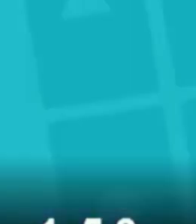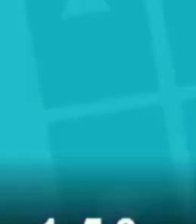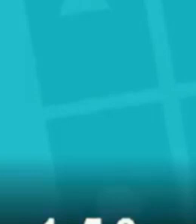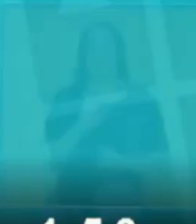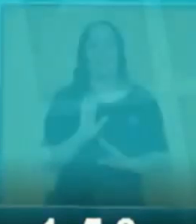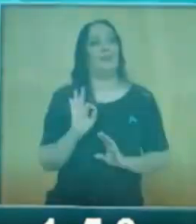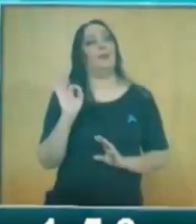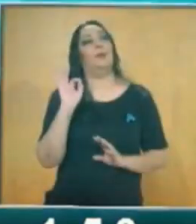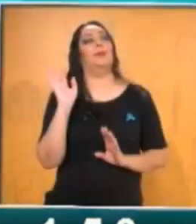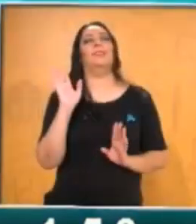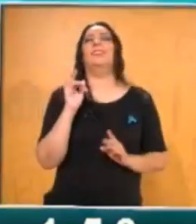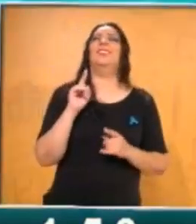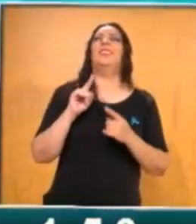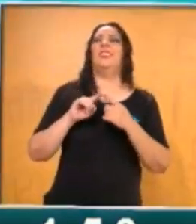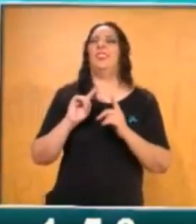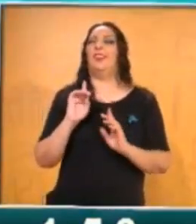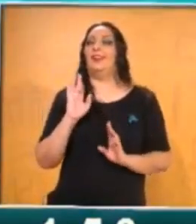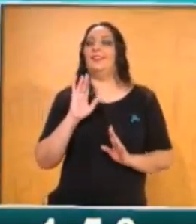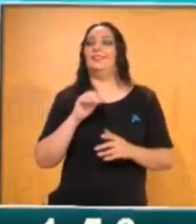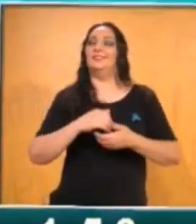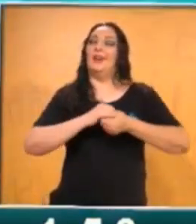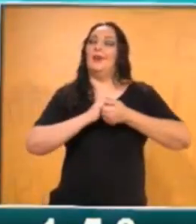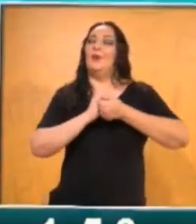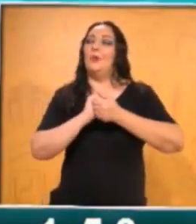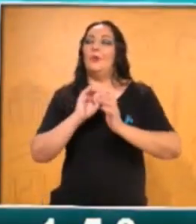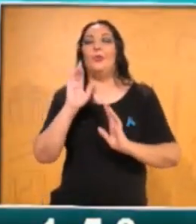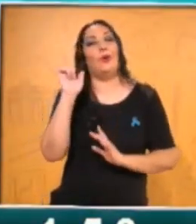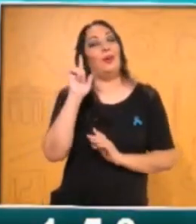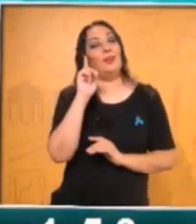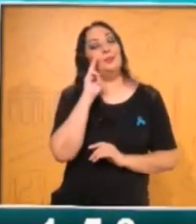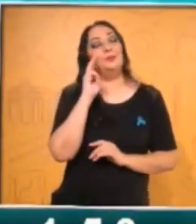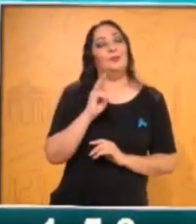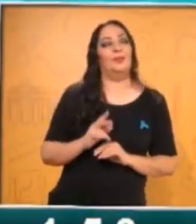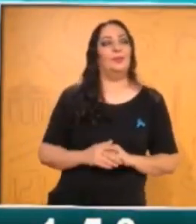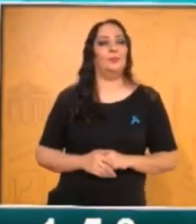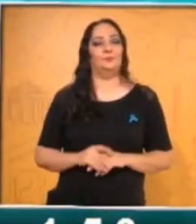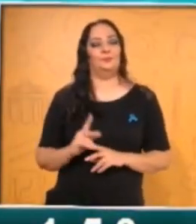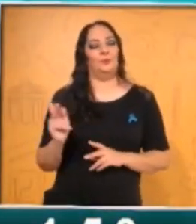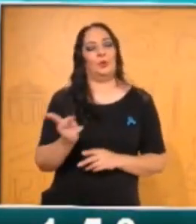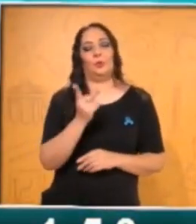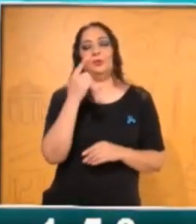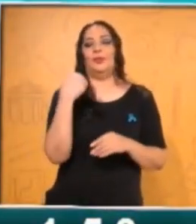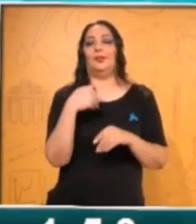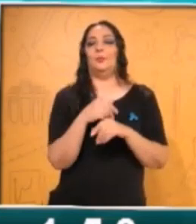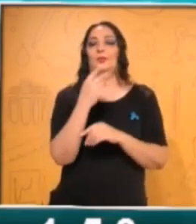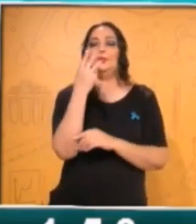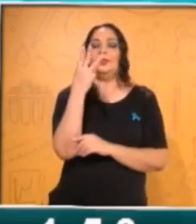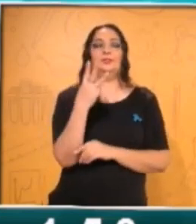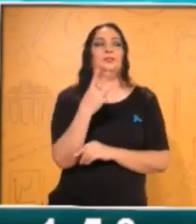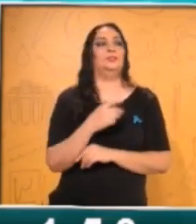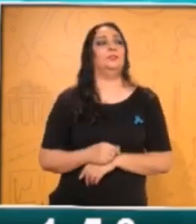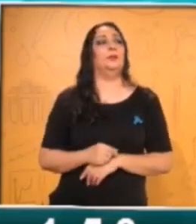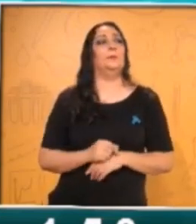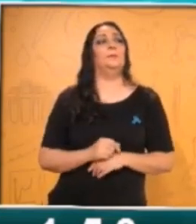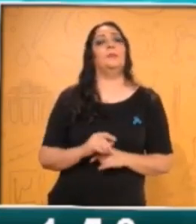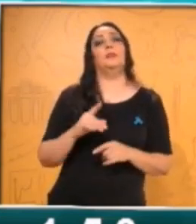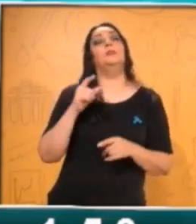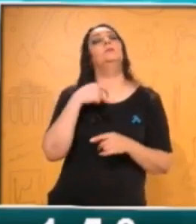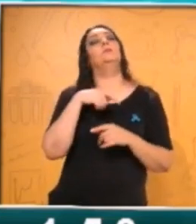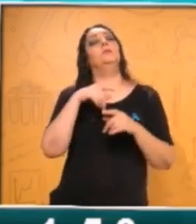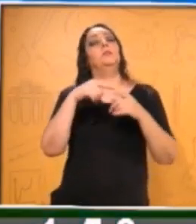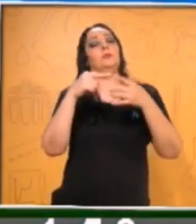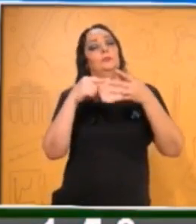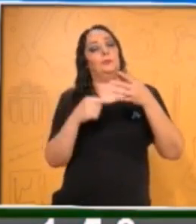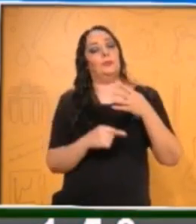ver, vamos a ver quién será. Jiménez, Valeria, un saludo para donde sea que nos esté viendo. Pregunta 3. La siguiente pregunta dice: las siguientes son